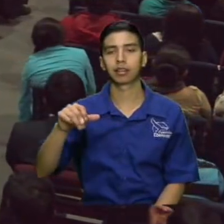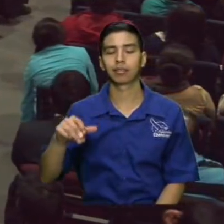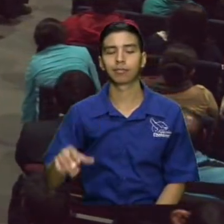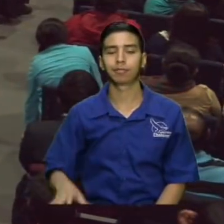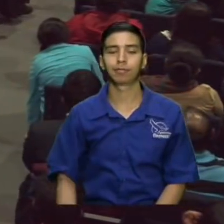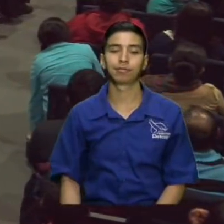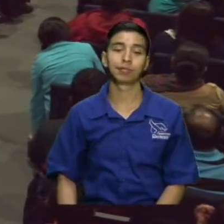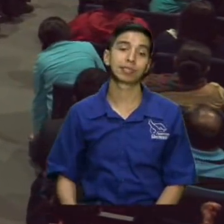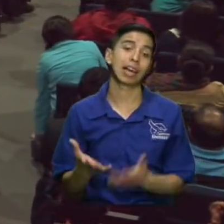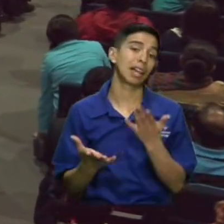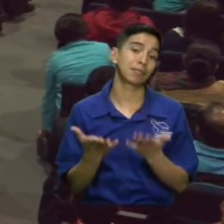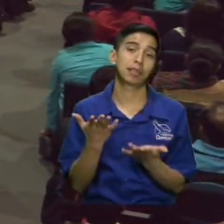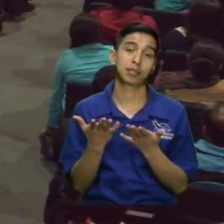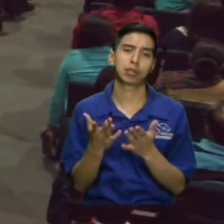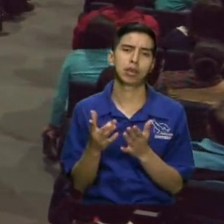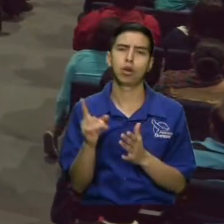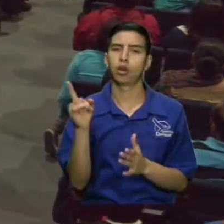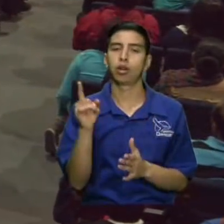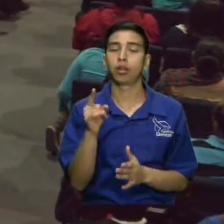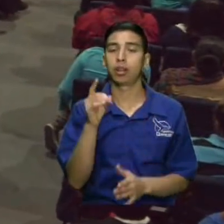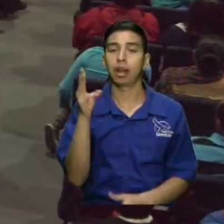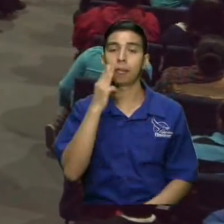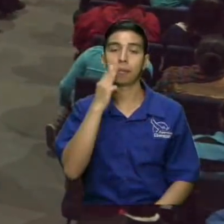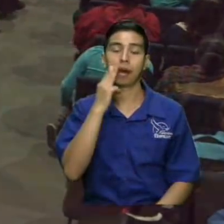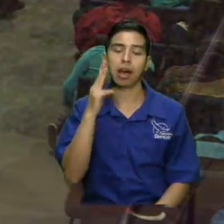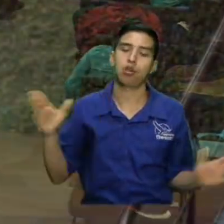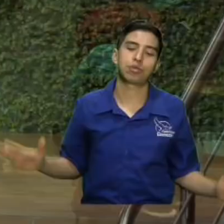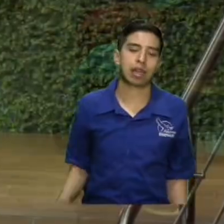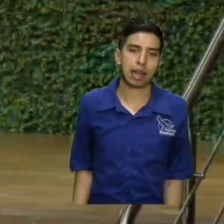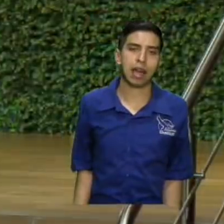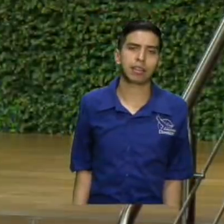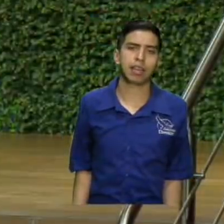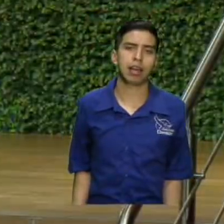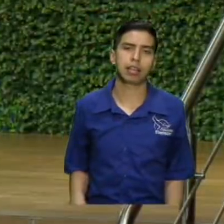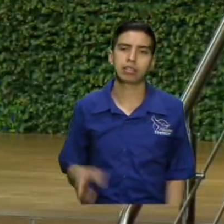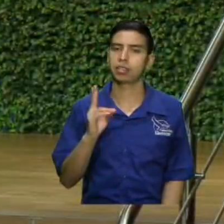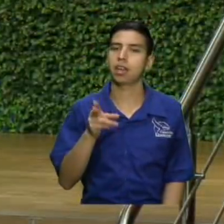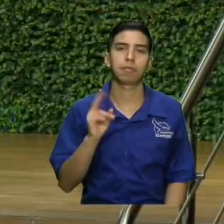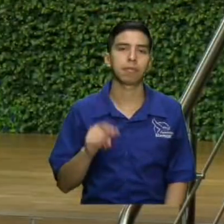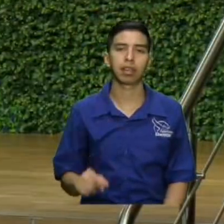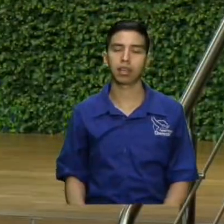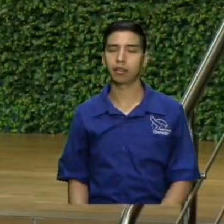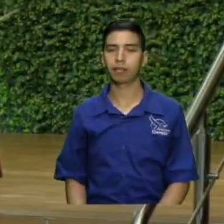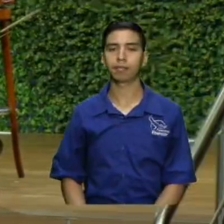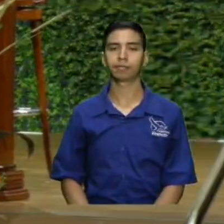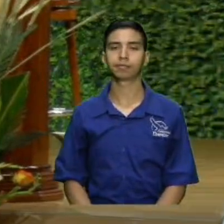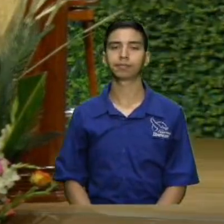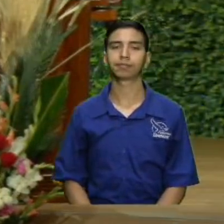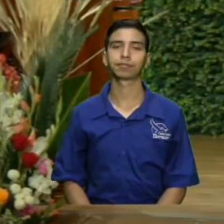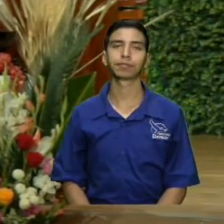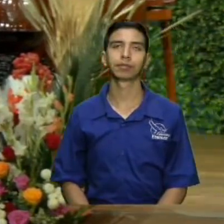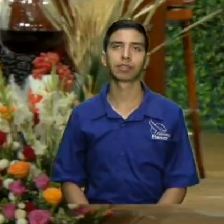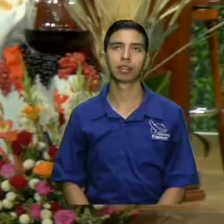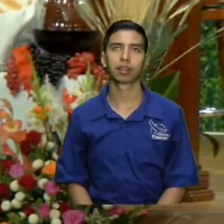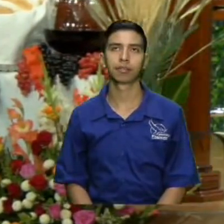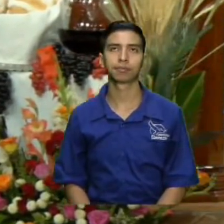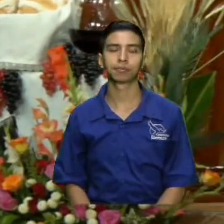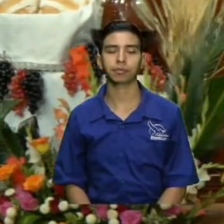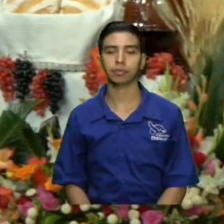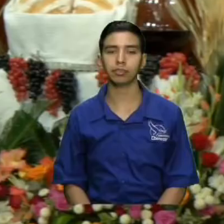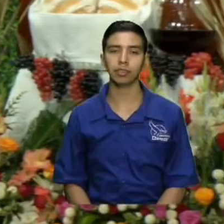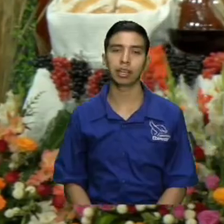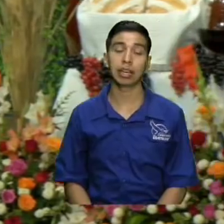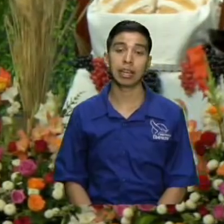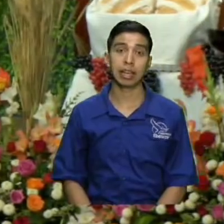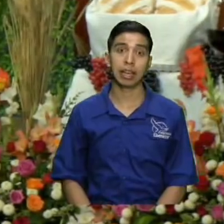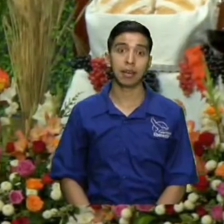por eso, es muchachito. Alcahueto, dicen. No, no es alcahueto, lo que pasa que él ya se dio